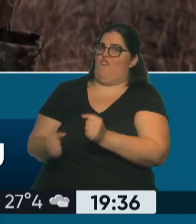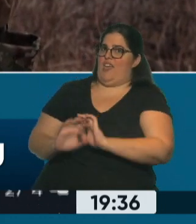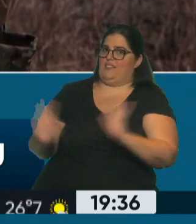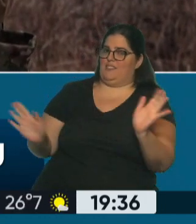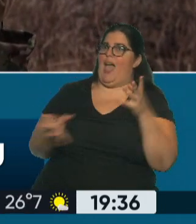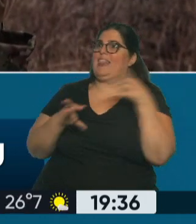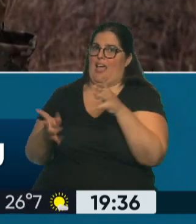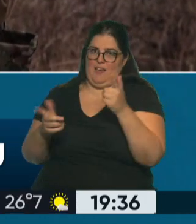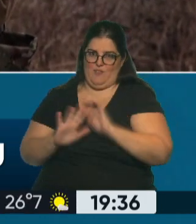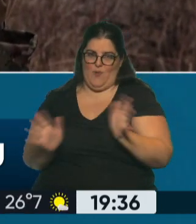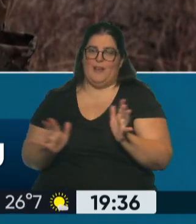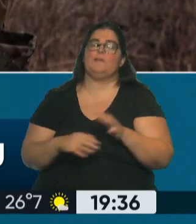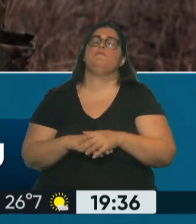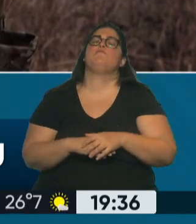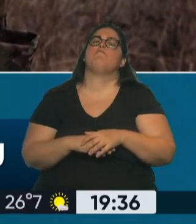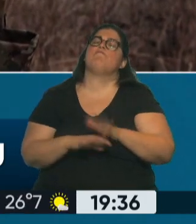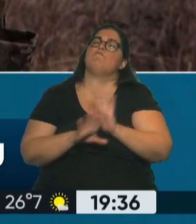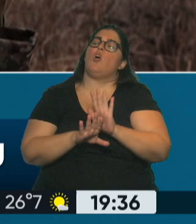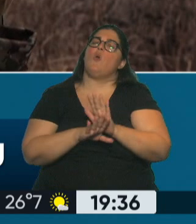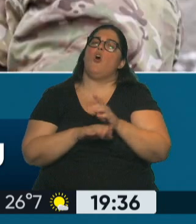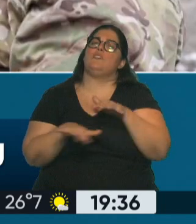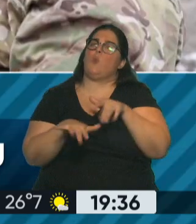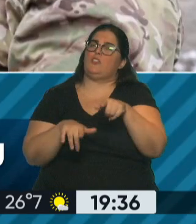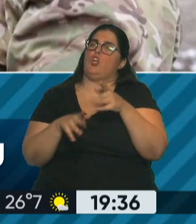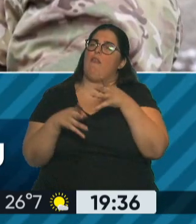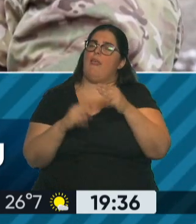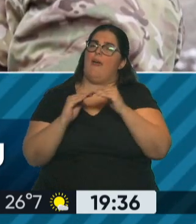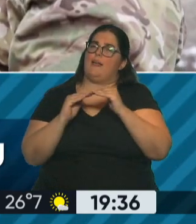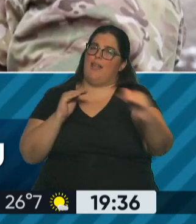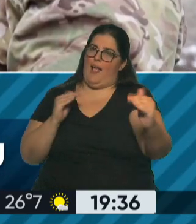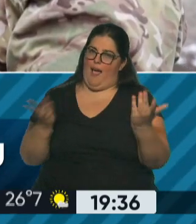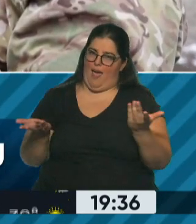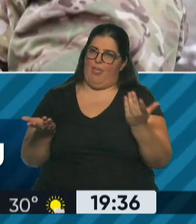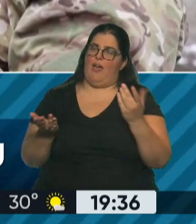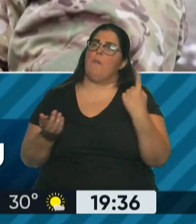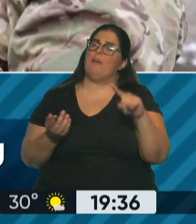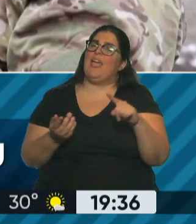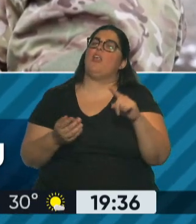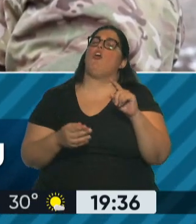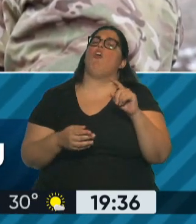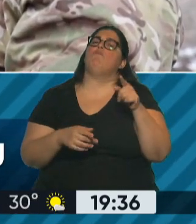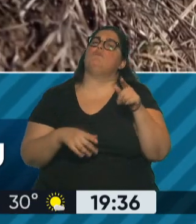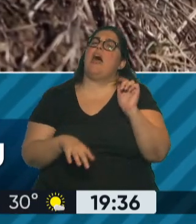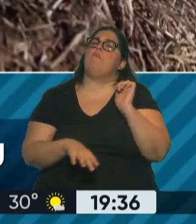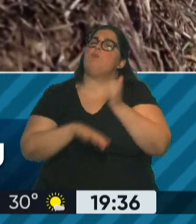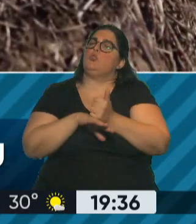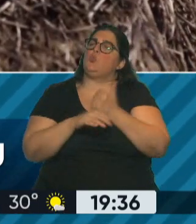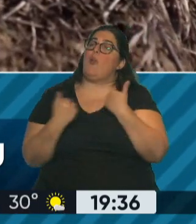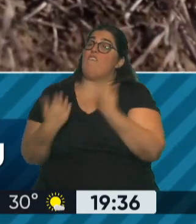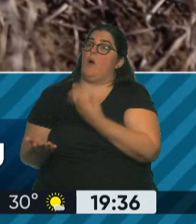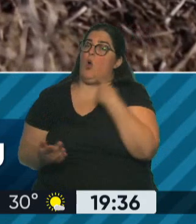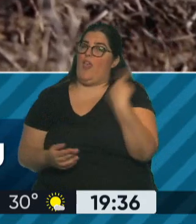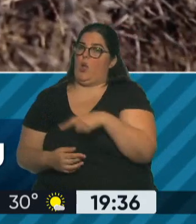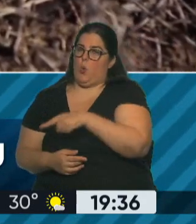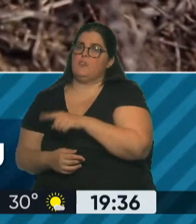quiere, prácticamente estancada, pero con una postura a favor de Rusia y con esta dependencia internacional,